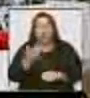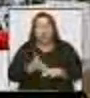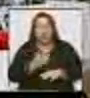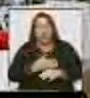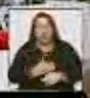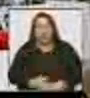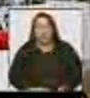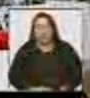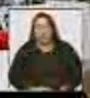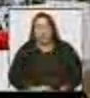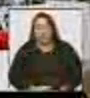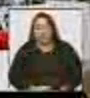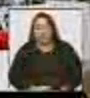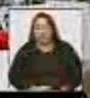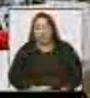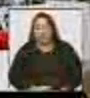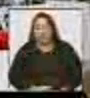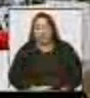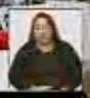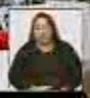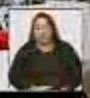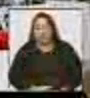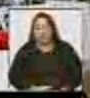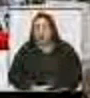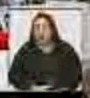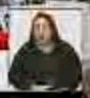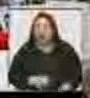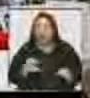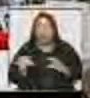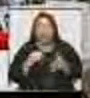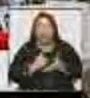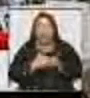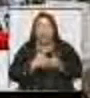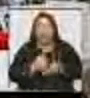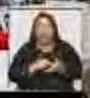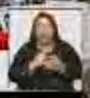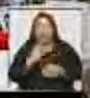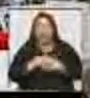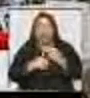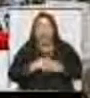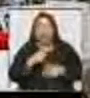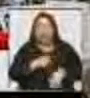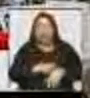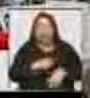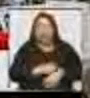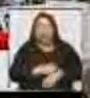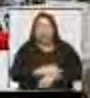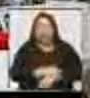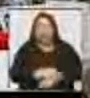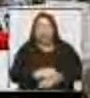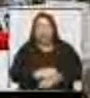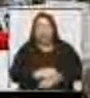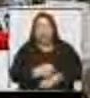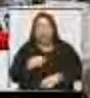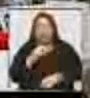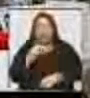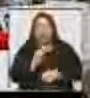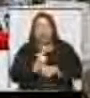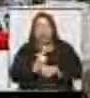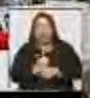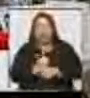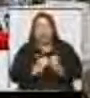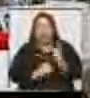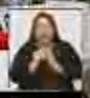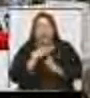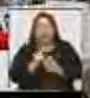jubilación anticipada, excepcional, digamos, ha servido precisamente para los momentos en los cuales hemos tenido una tasa de desempleo